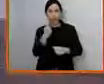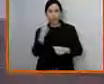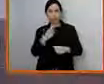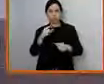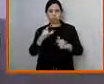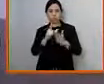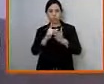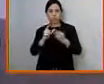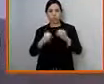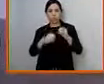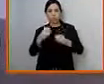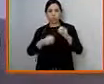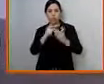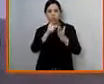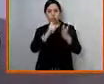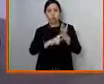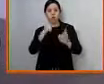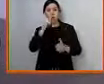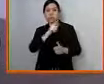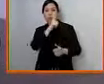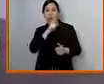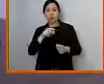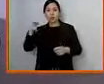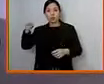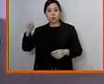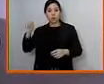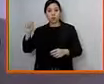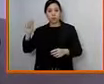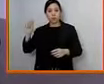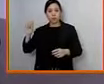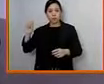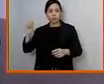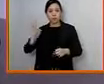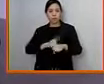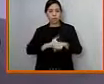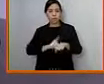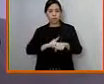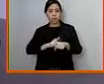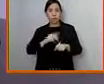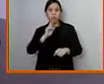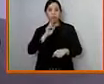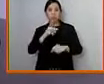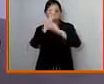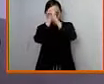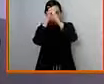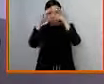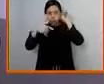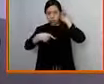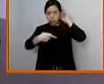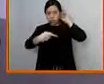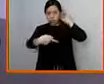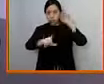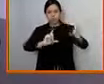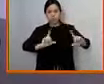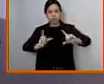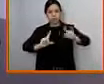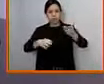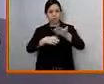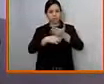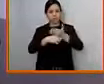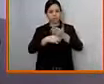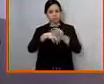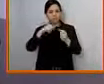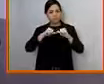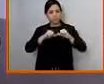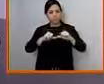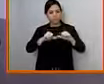en Honduras son Loto y el Pani. Llegó el momento de hacer de tus sueños una realidad con la diaria, así que aliste bien su boleto porque a